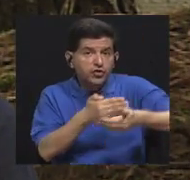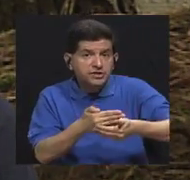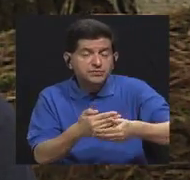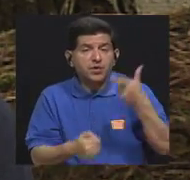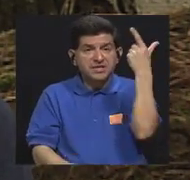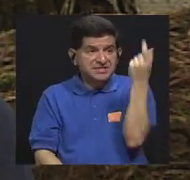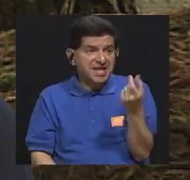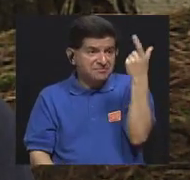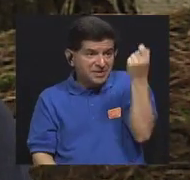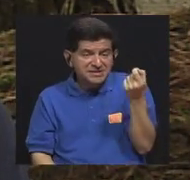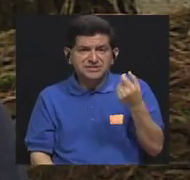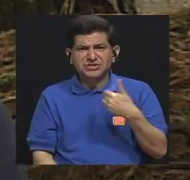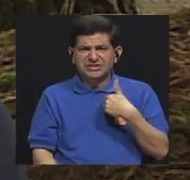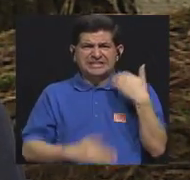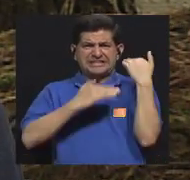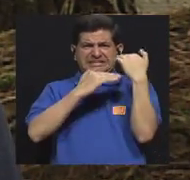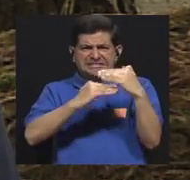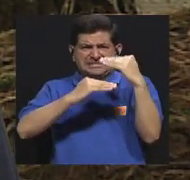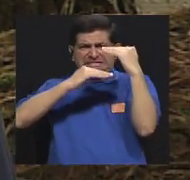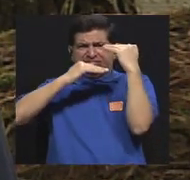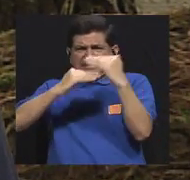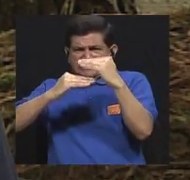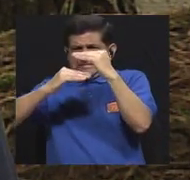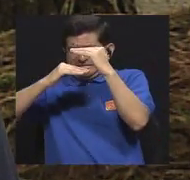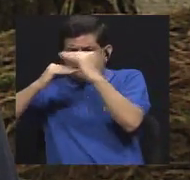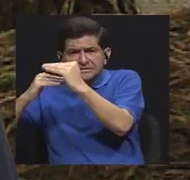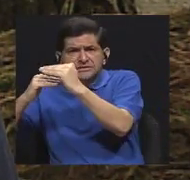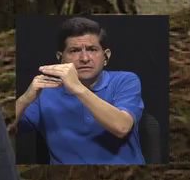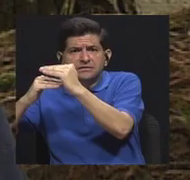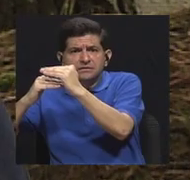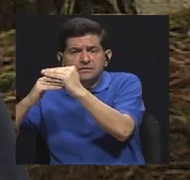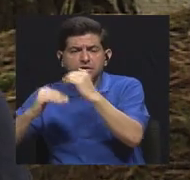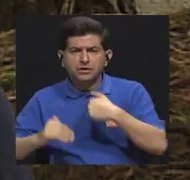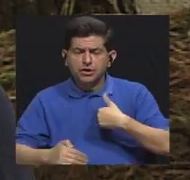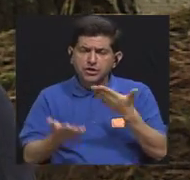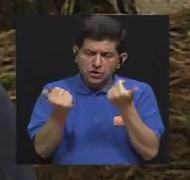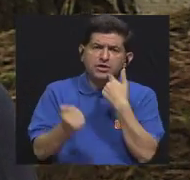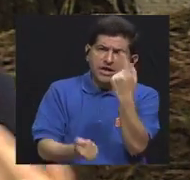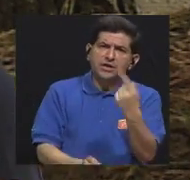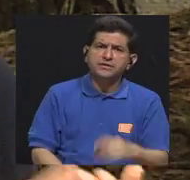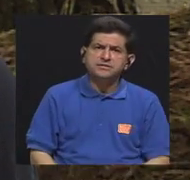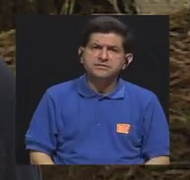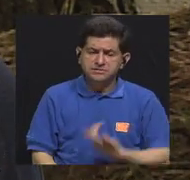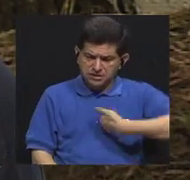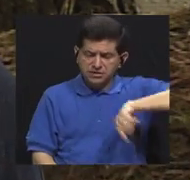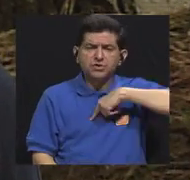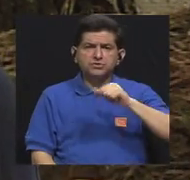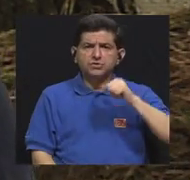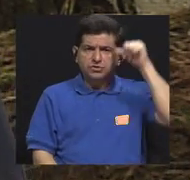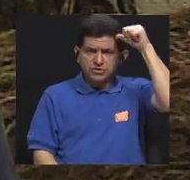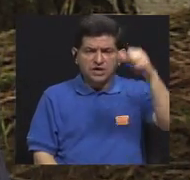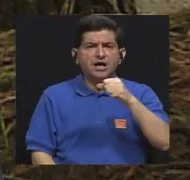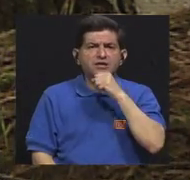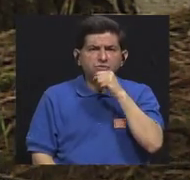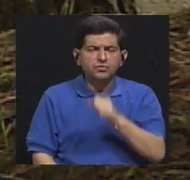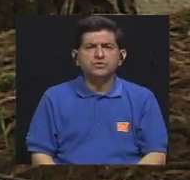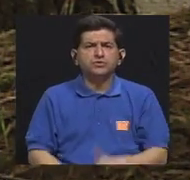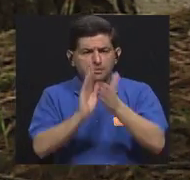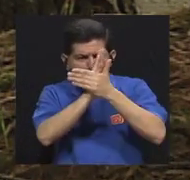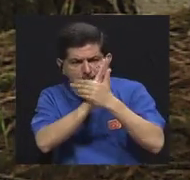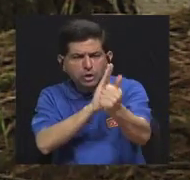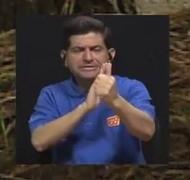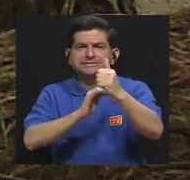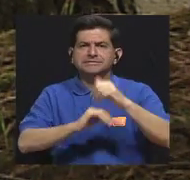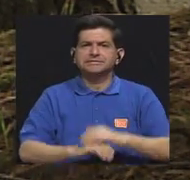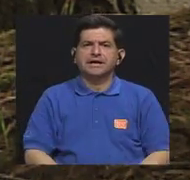mayor, después de pensionarse, tenía pues ciertas limitaciones, ¿verdad? Y yo quiero decir que somos adultos mayores en